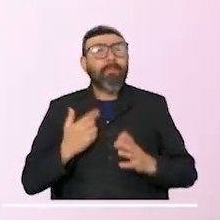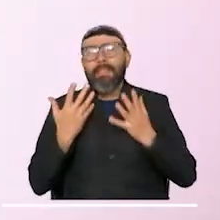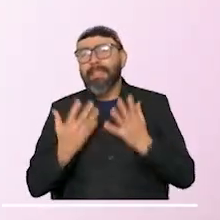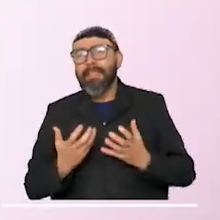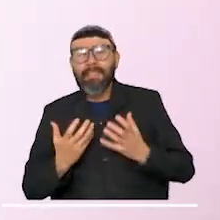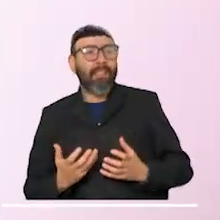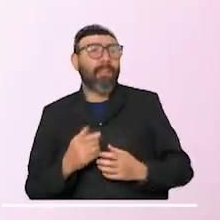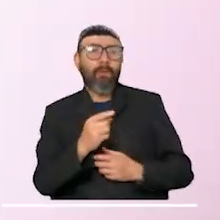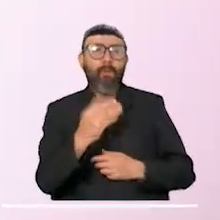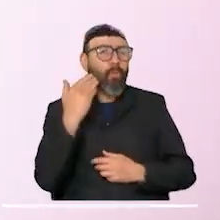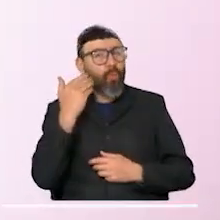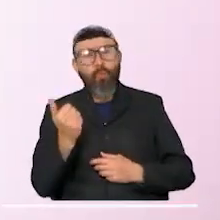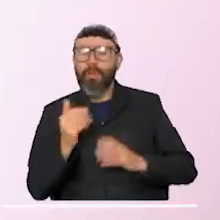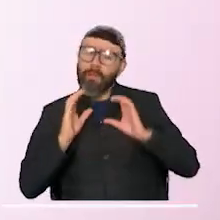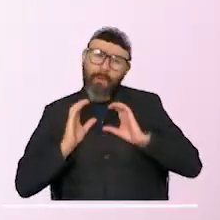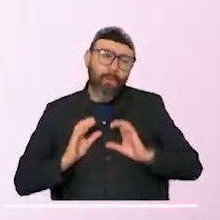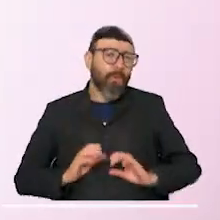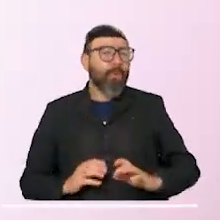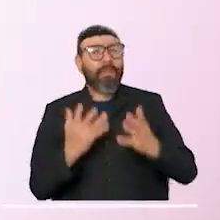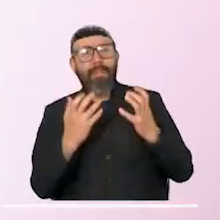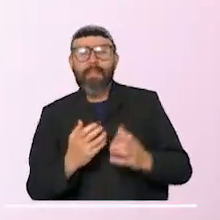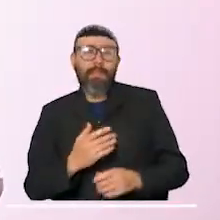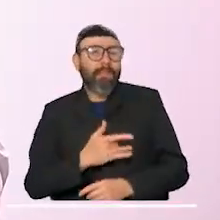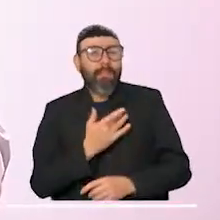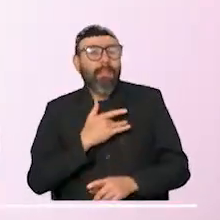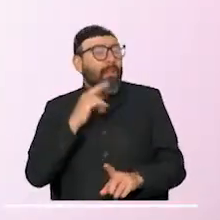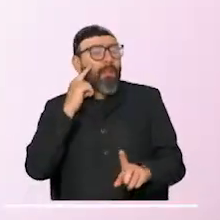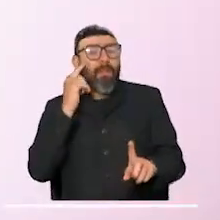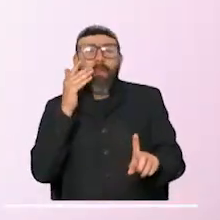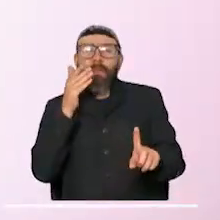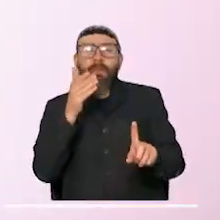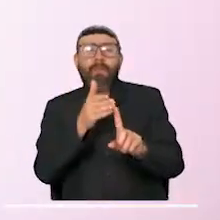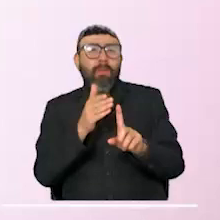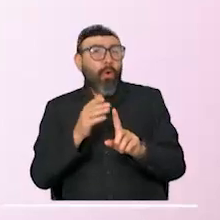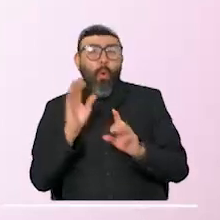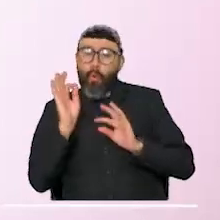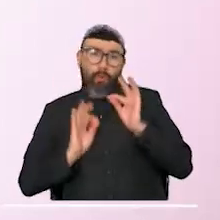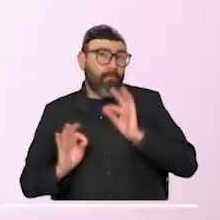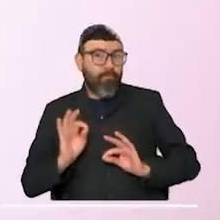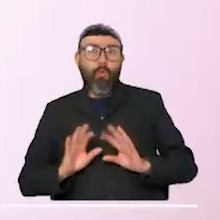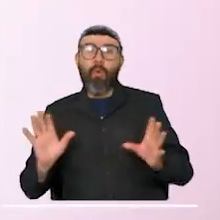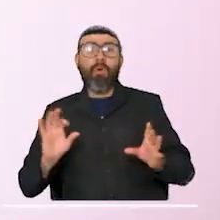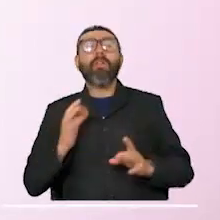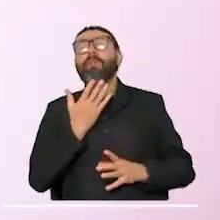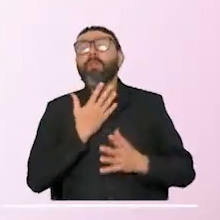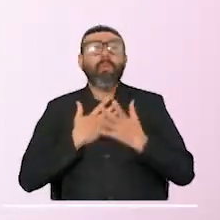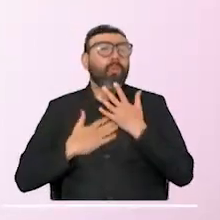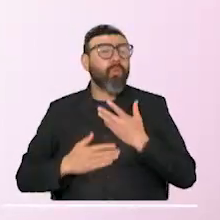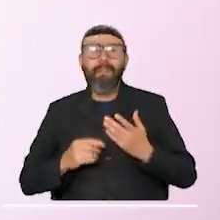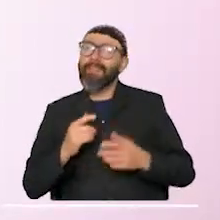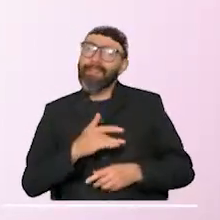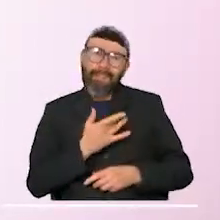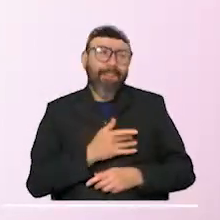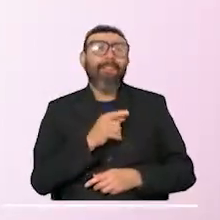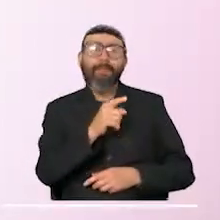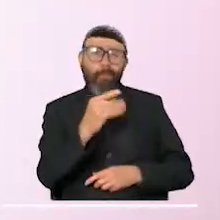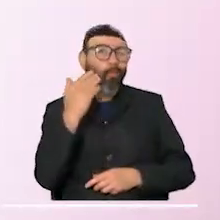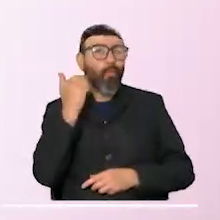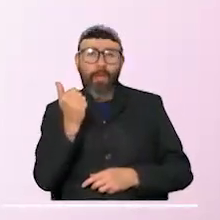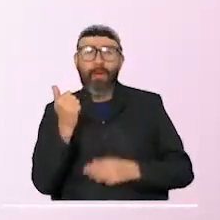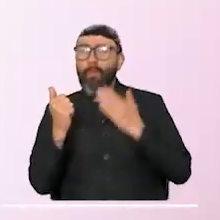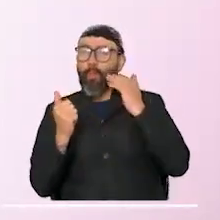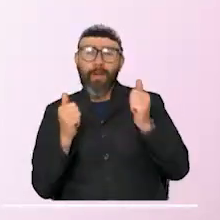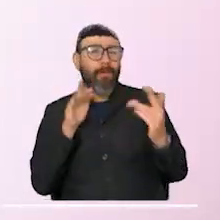estar con una mujer porque realmente se sienten más atraídos porque desde su parte hormonal desde su deseo se sienten más identificados de forma sexual